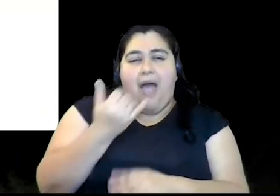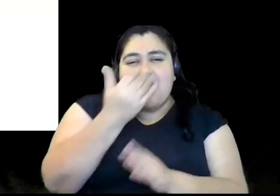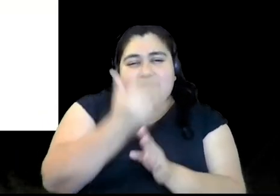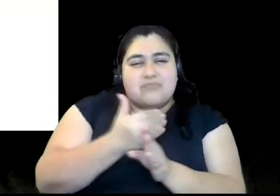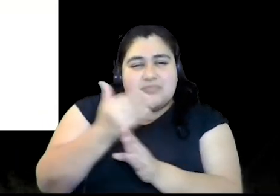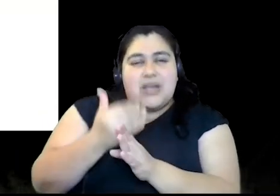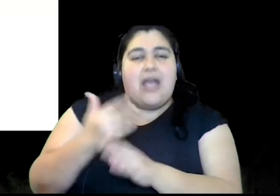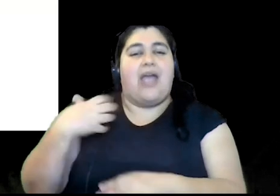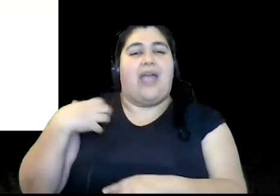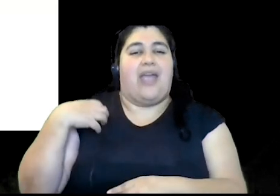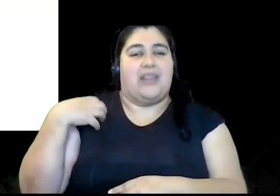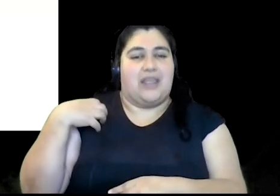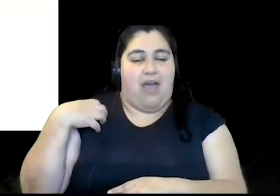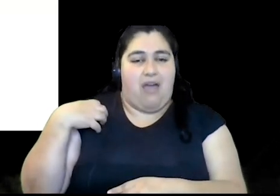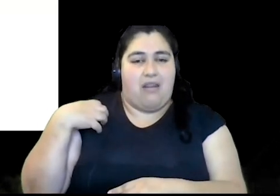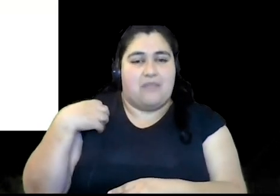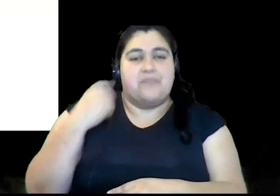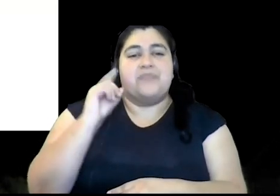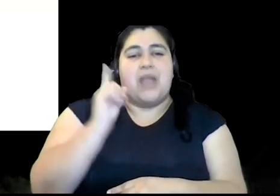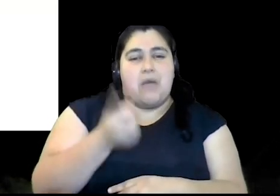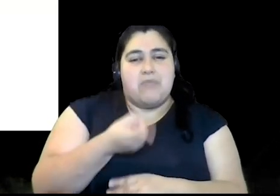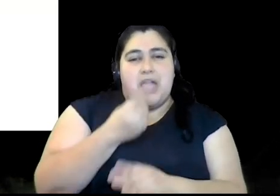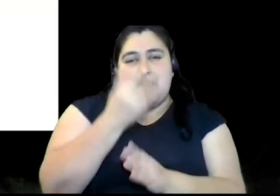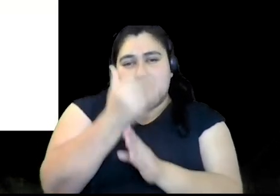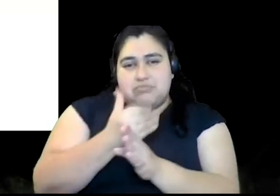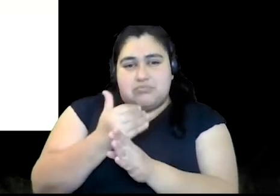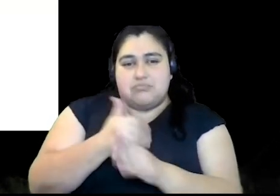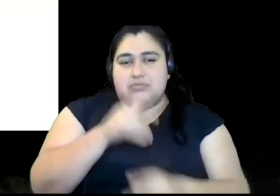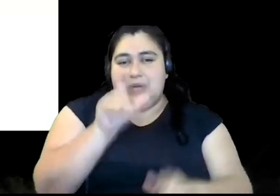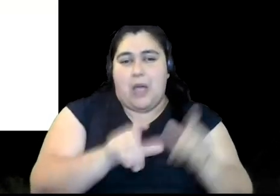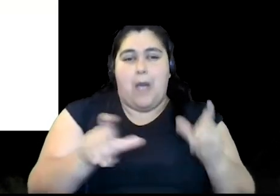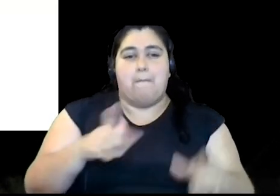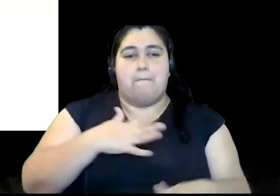deducciones generales y las deducciones personales.